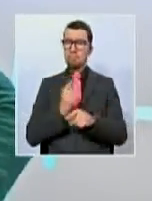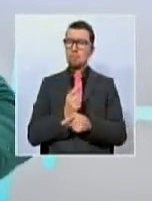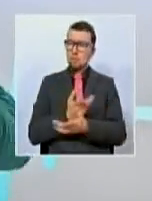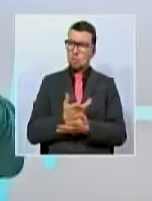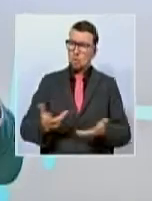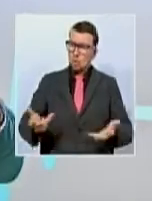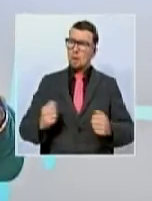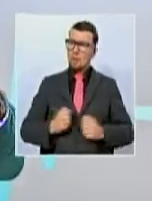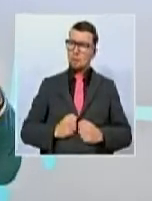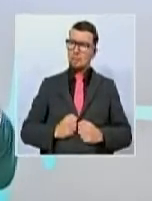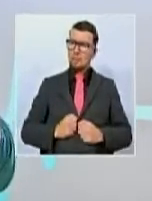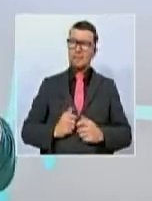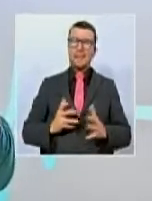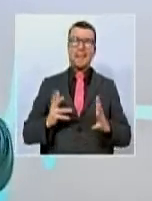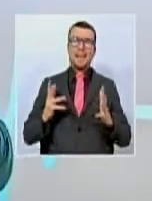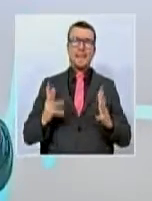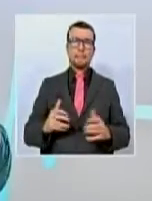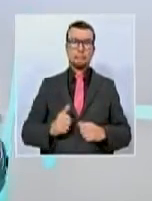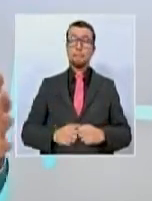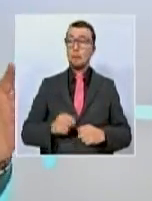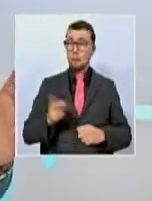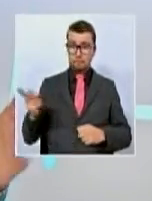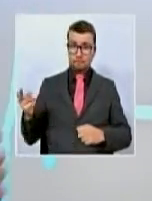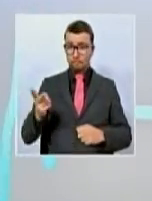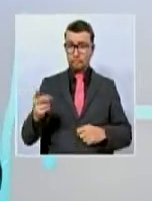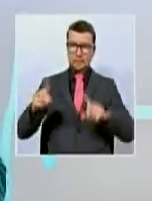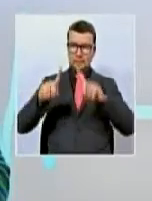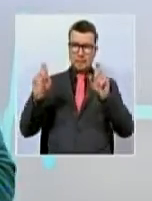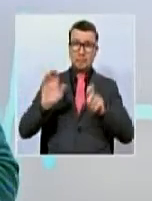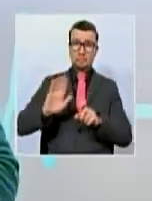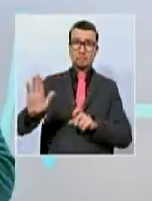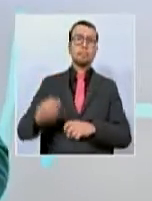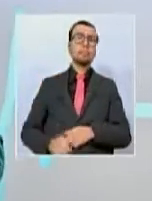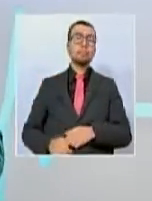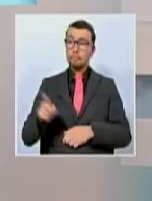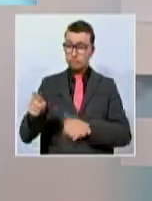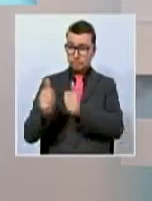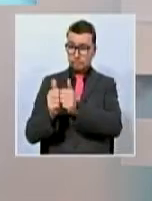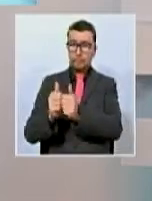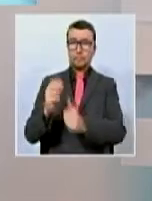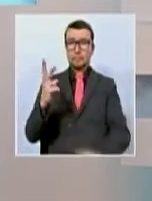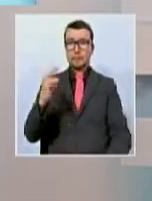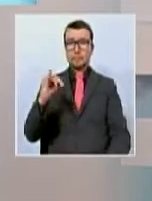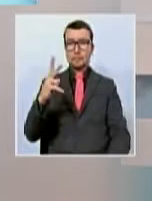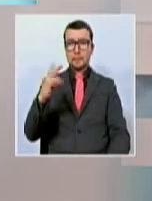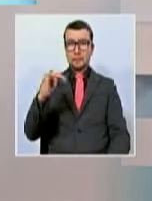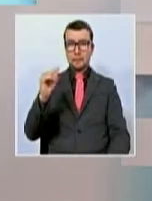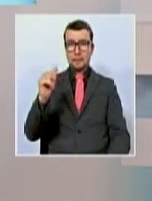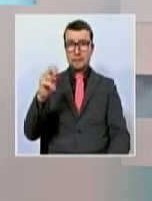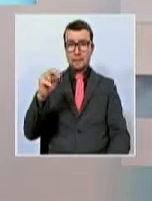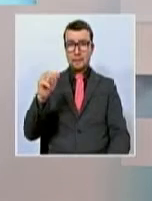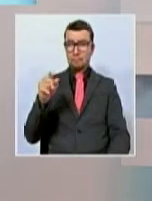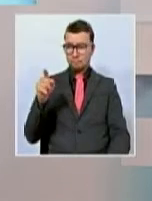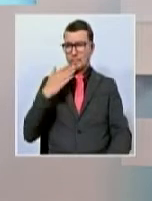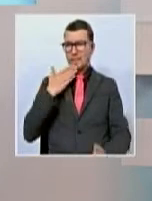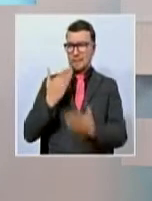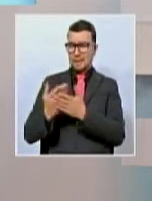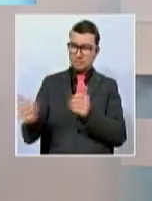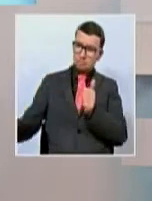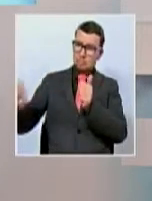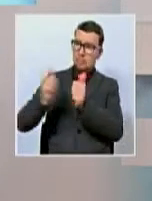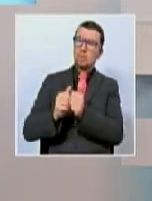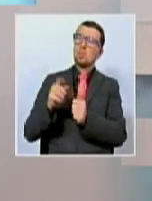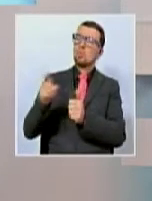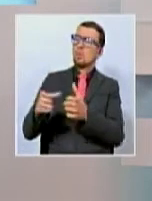Y con ellos estaremos desarrollando este tema. Doctora Viviana, muchas gracias por estar con nosotros. Cuéntenos usted qué